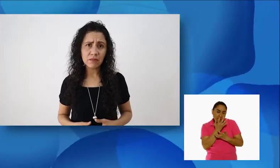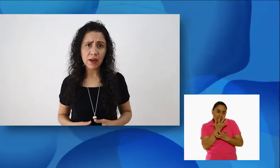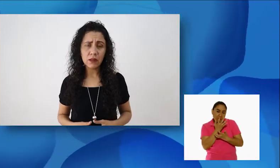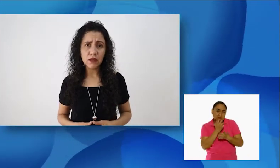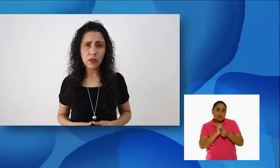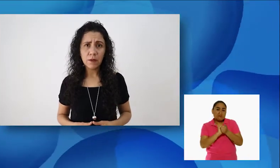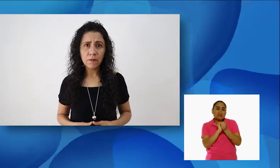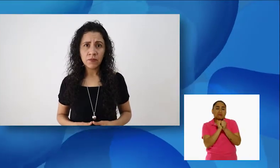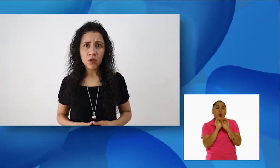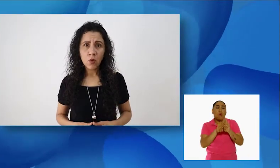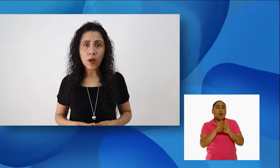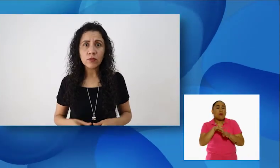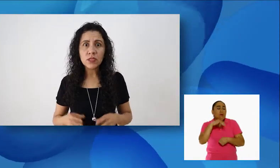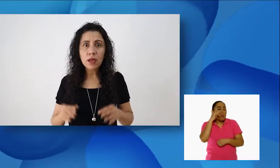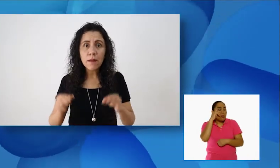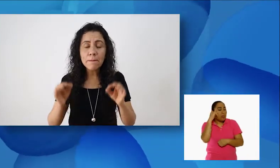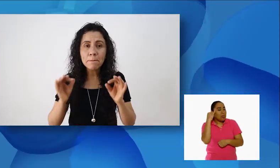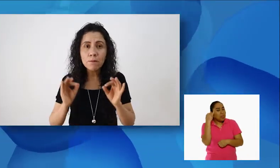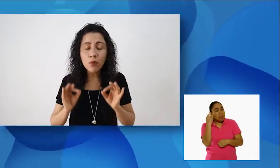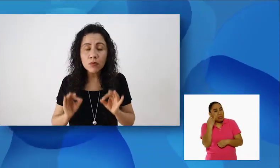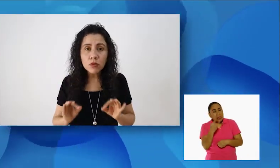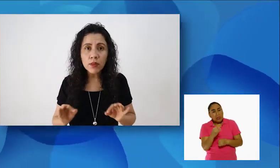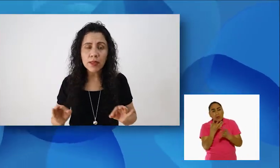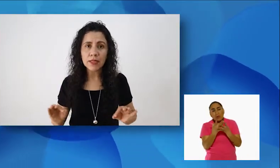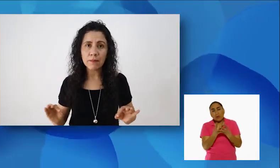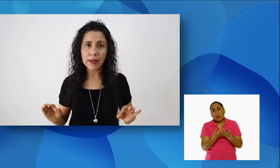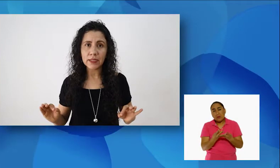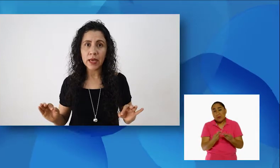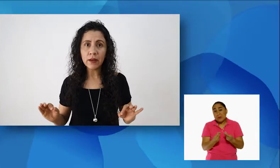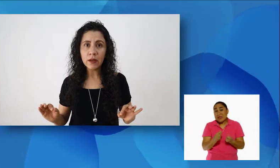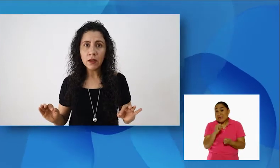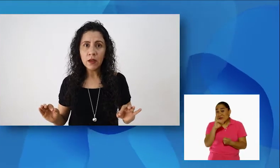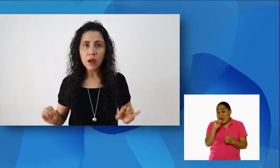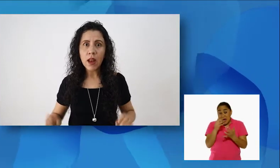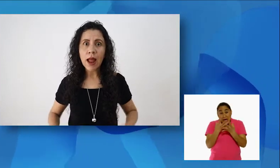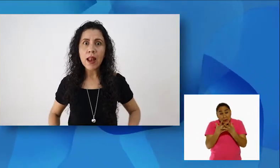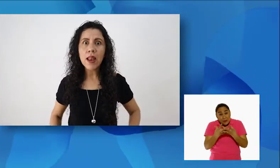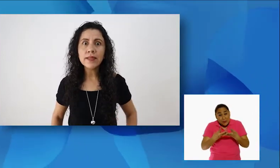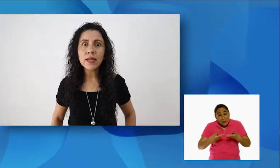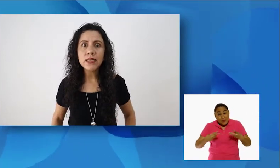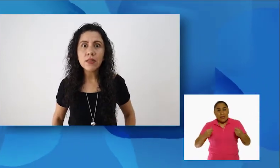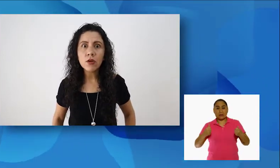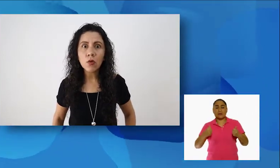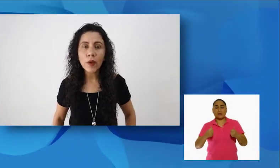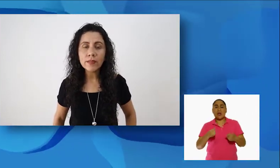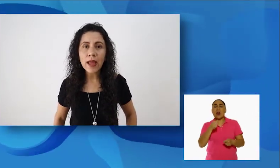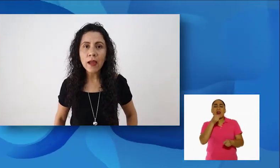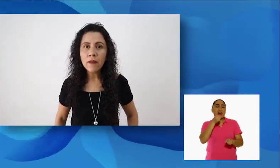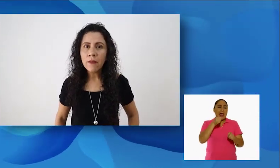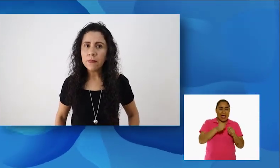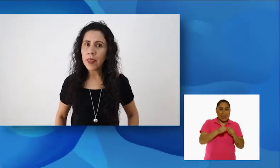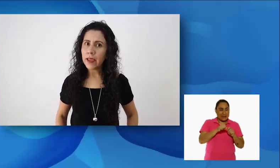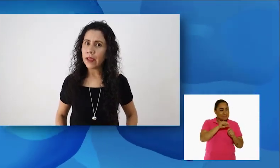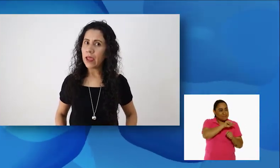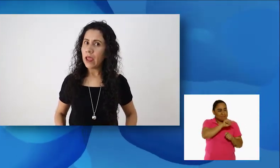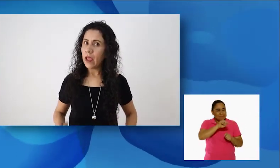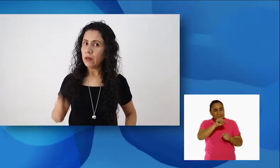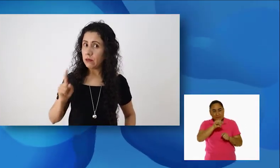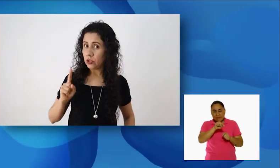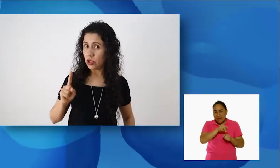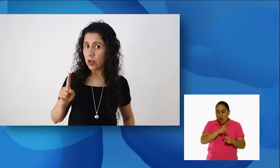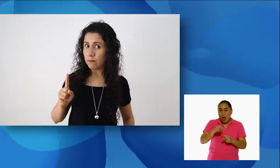más transparente. Cuando estaba a punto de desaparecer, las letras se dieron cuenta de